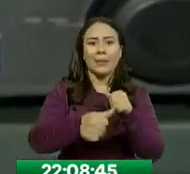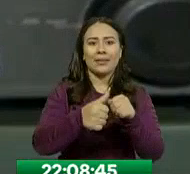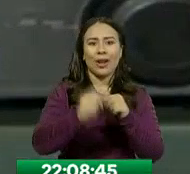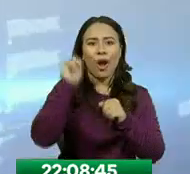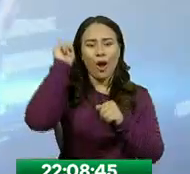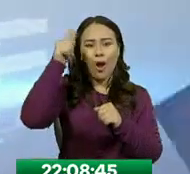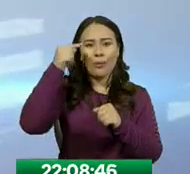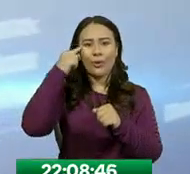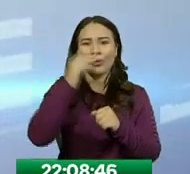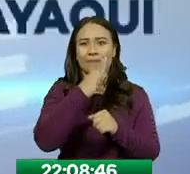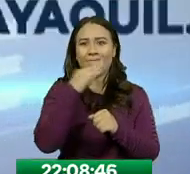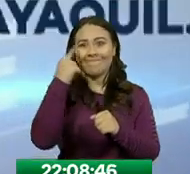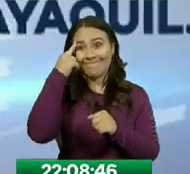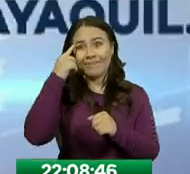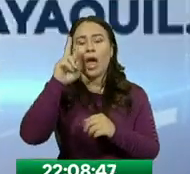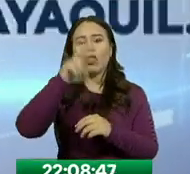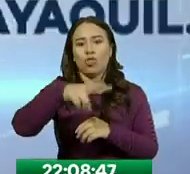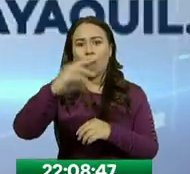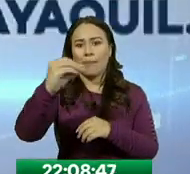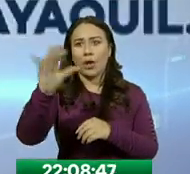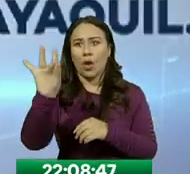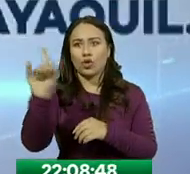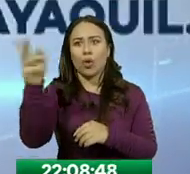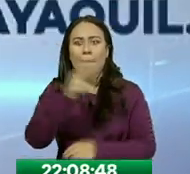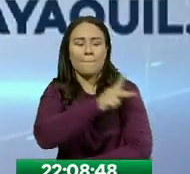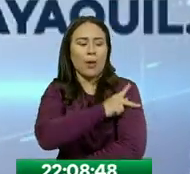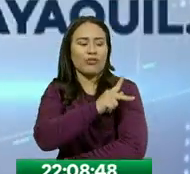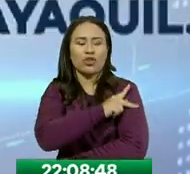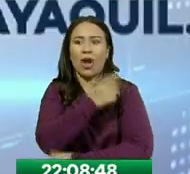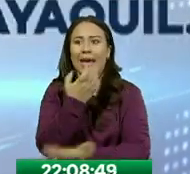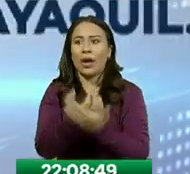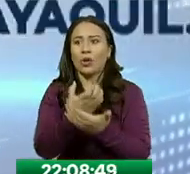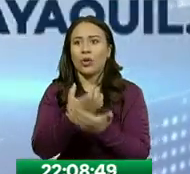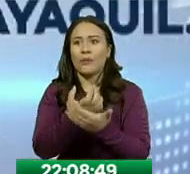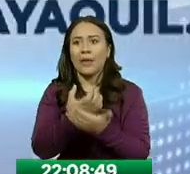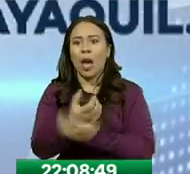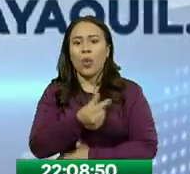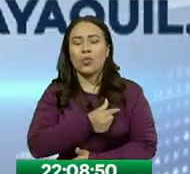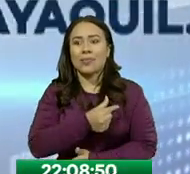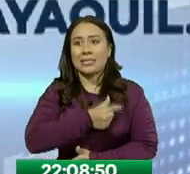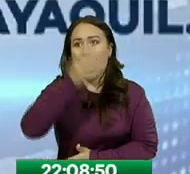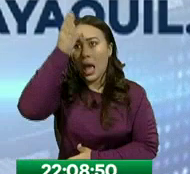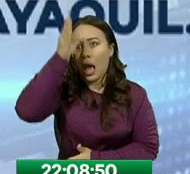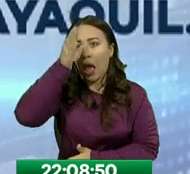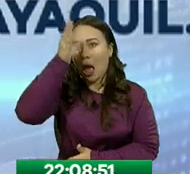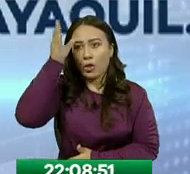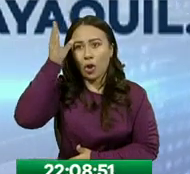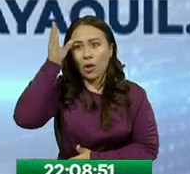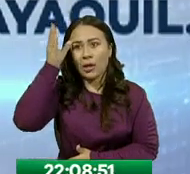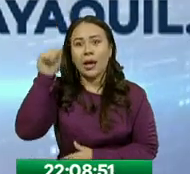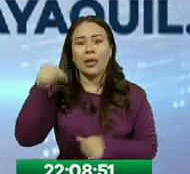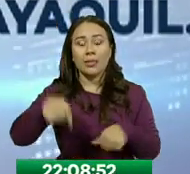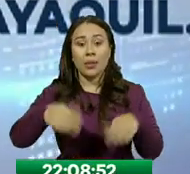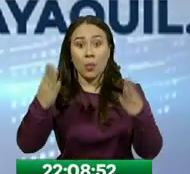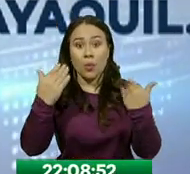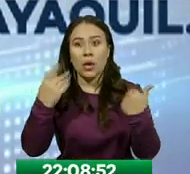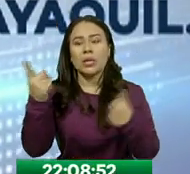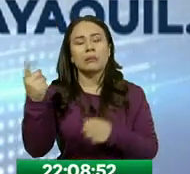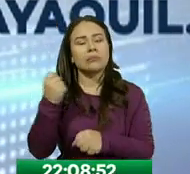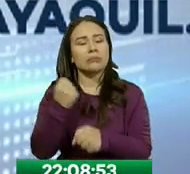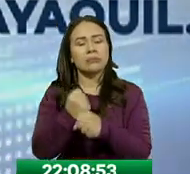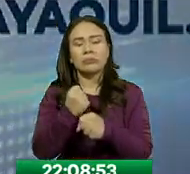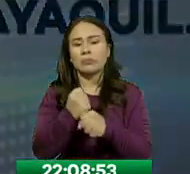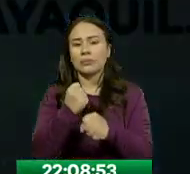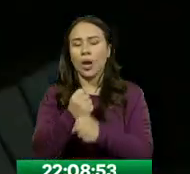Correa. En el 2008 fue profesor de Economía en la Facultad Emprendedor de la Universidad Católica Santiago